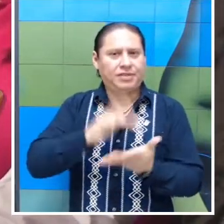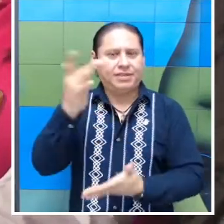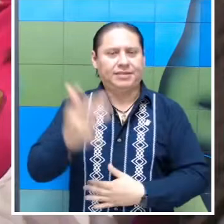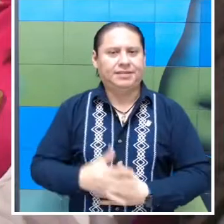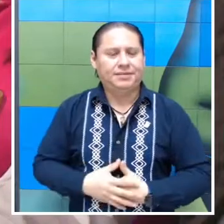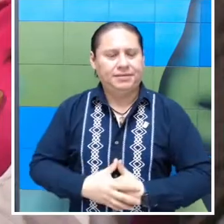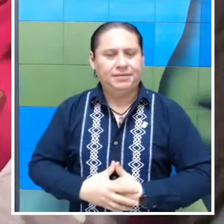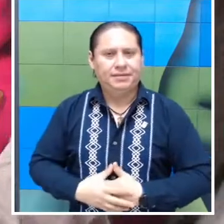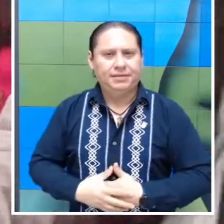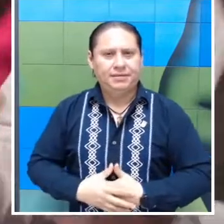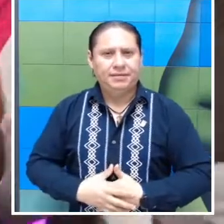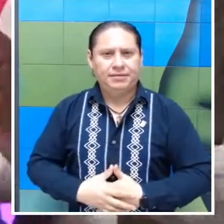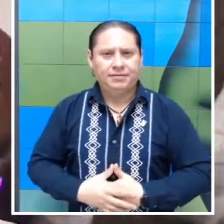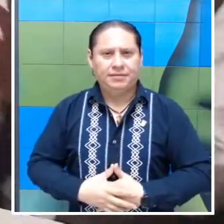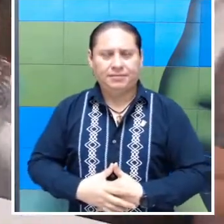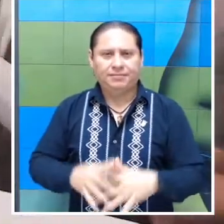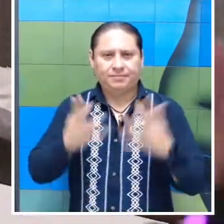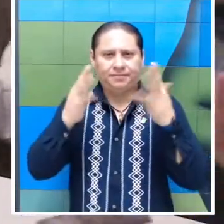Muchísimas gracias.